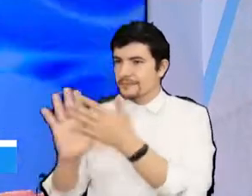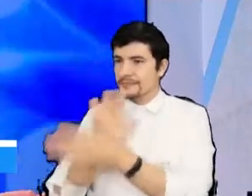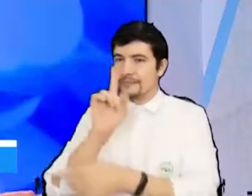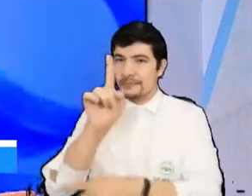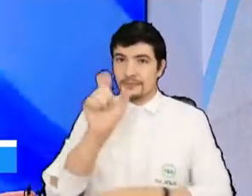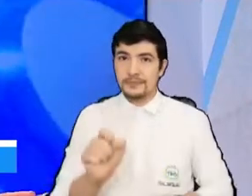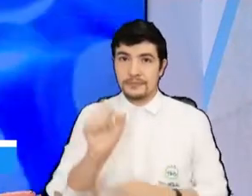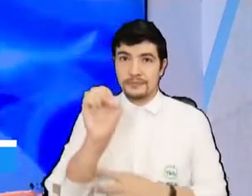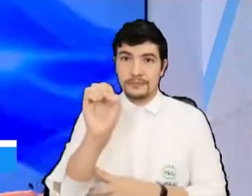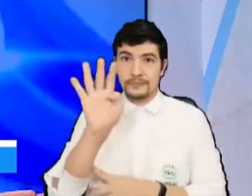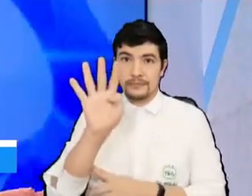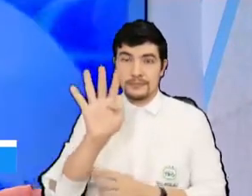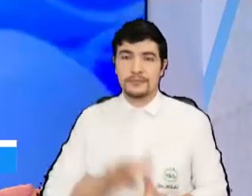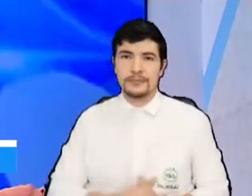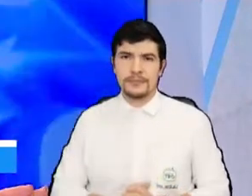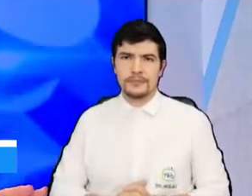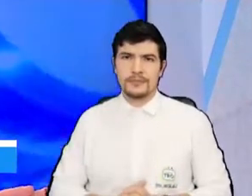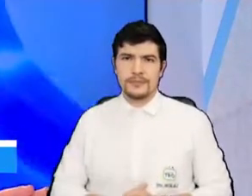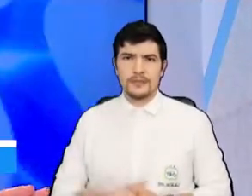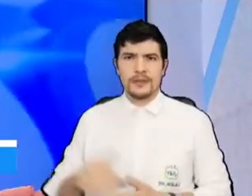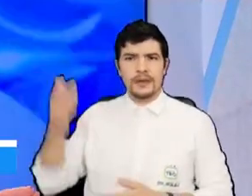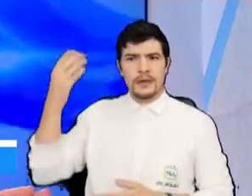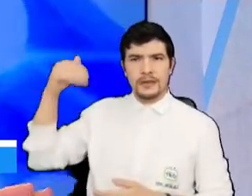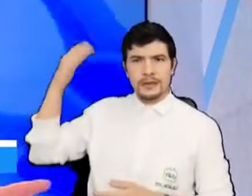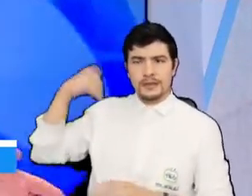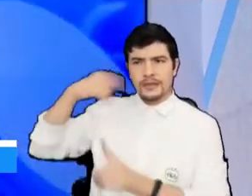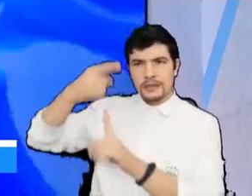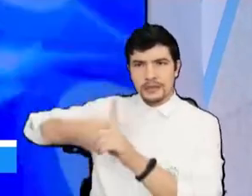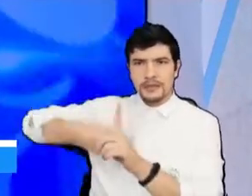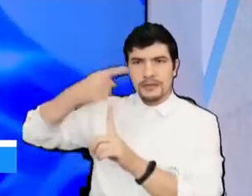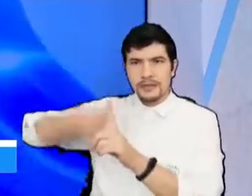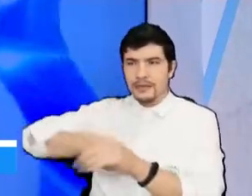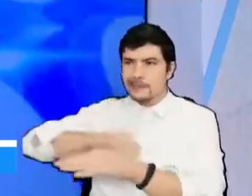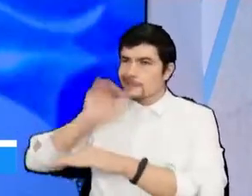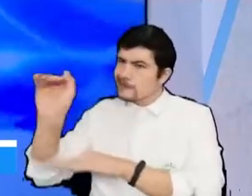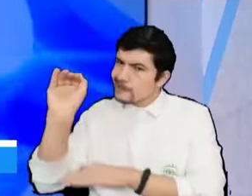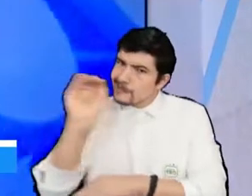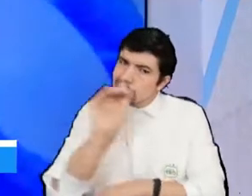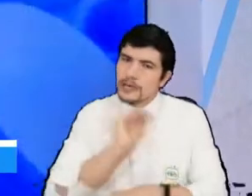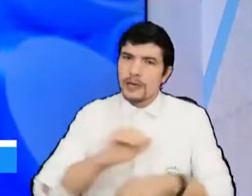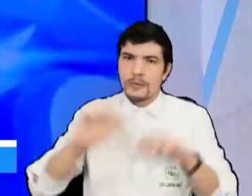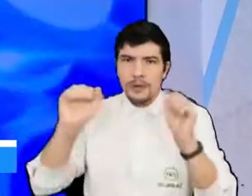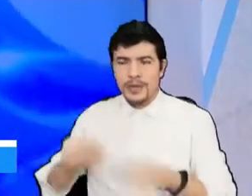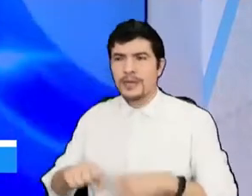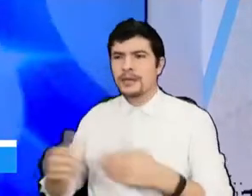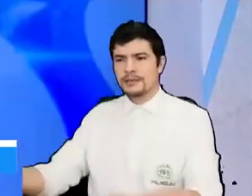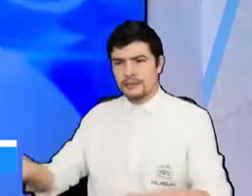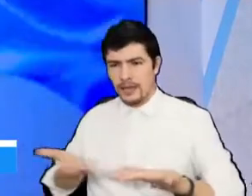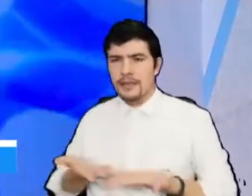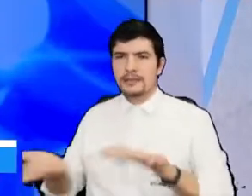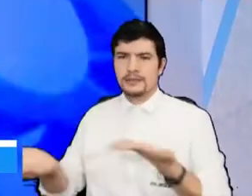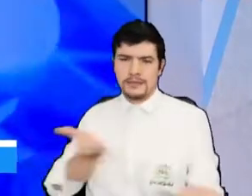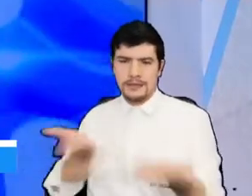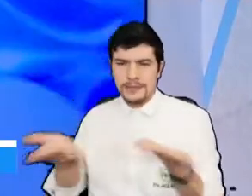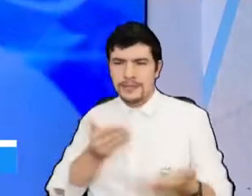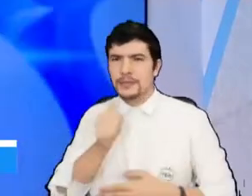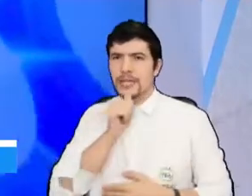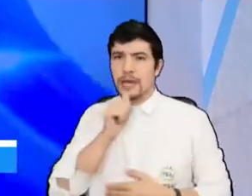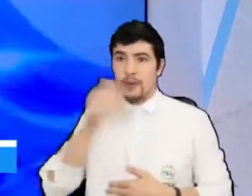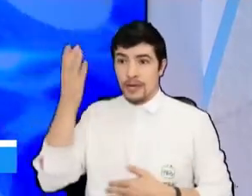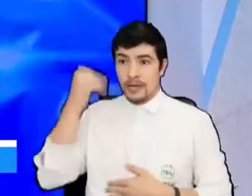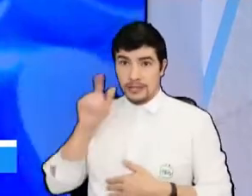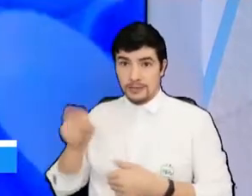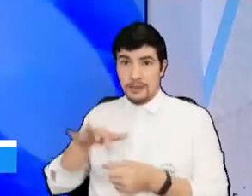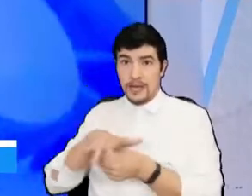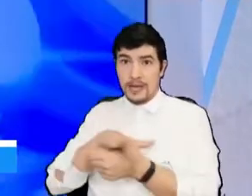Que después de varios meses acudiendo a todas las instancias para que les garantizaran el servicio de agua, según lo manifiestan los habitantes del barrio Miradores de la